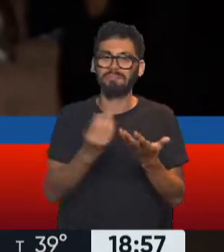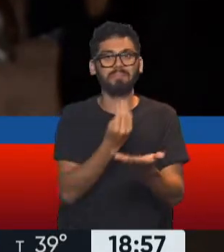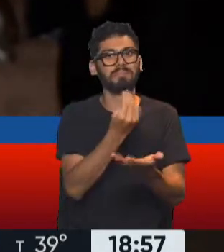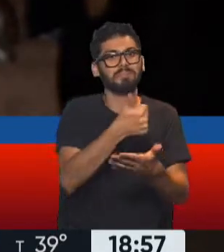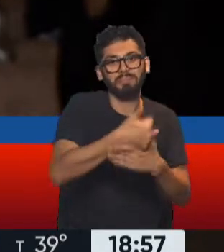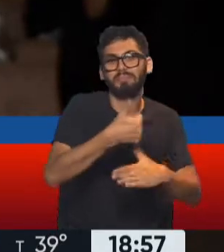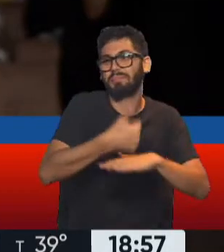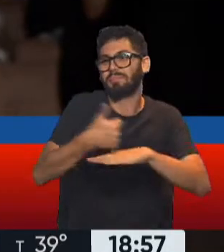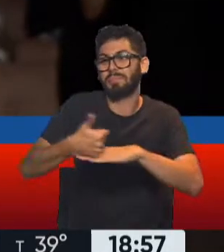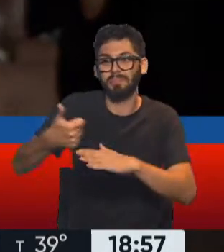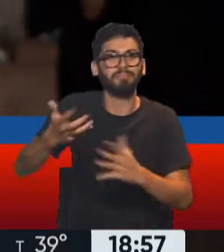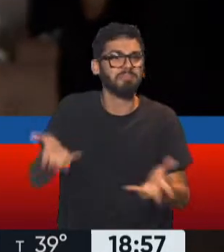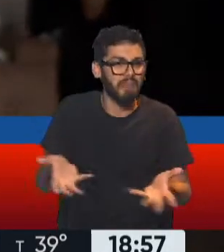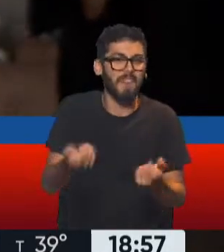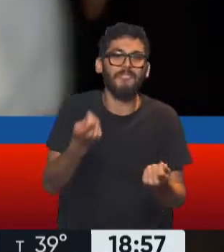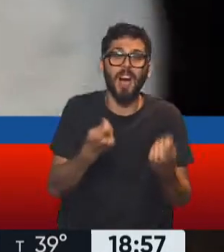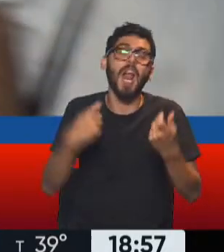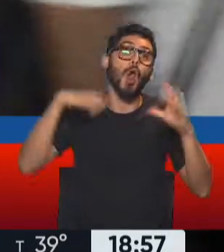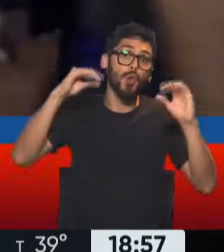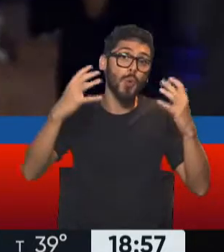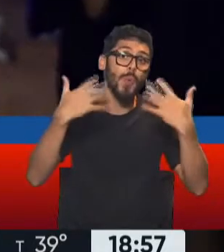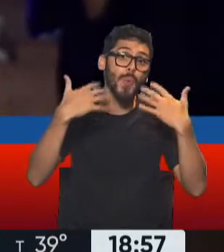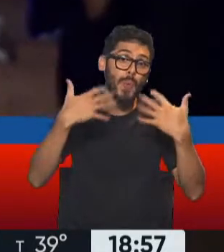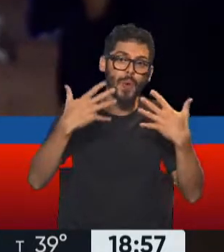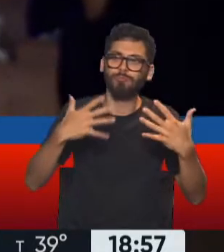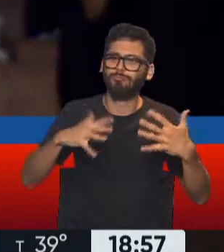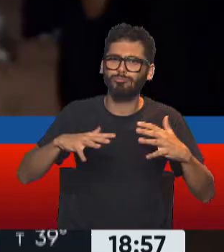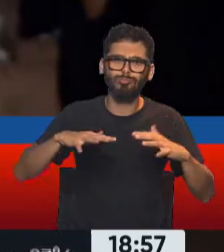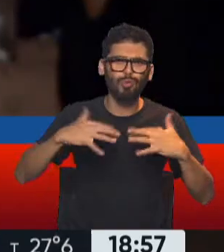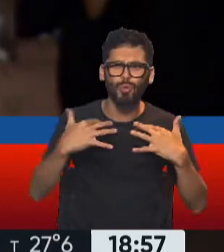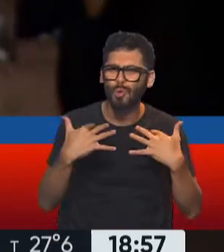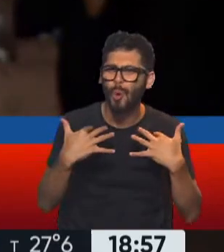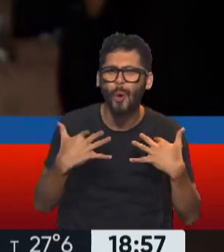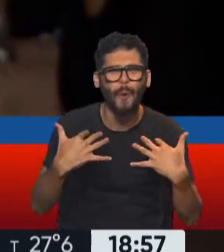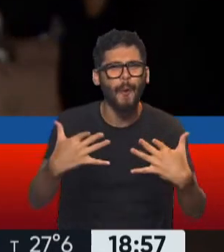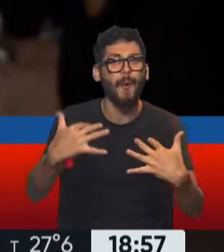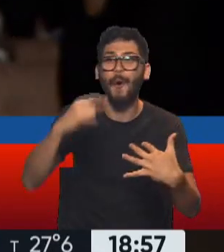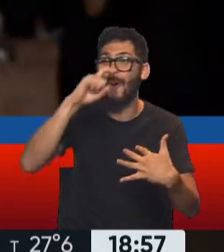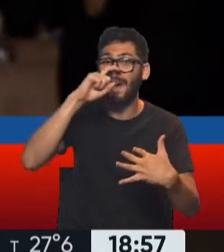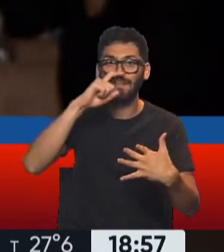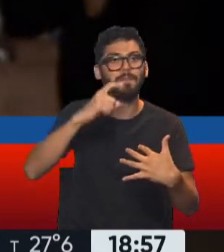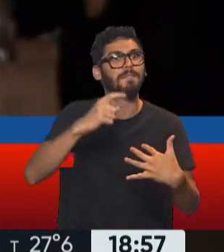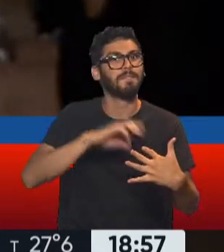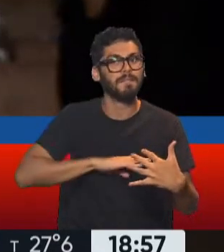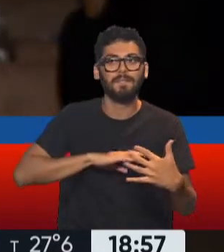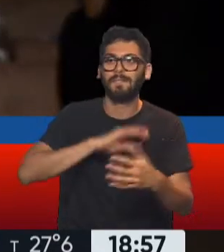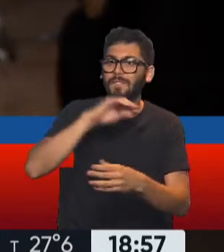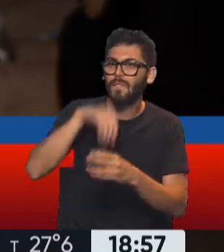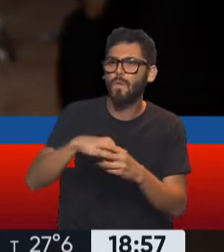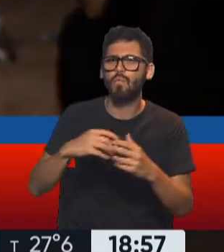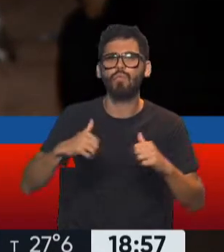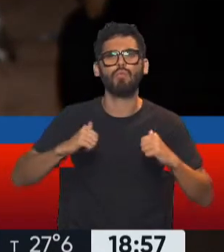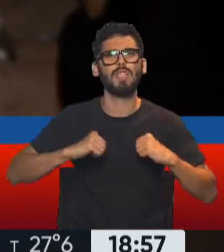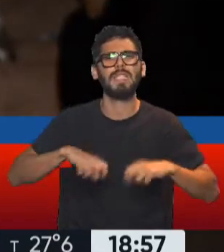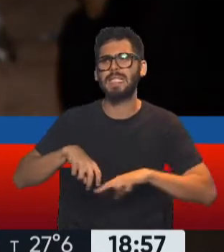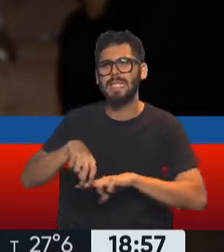canciones, invitan al baile en noches calurosas que invitan a toda la gente aquí en Corrientes a participar, acercándose con sus reposeras,